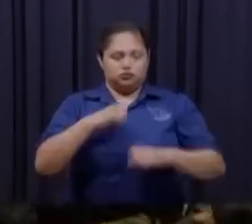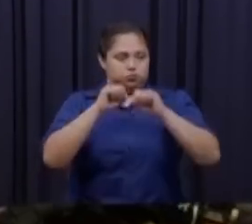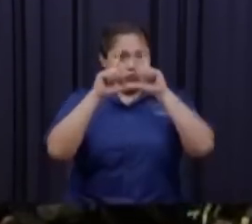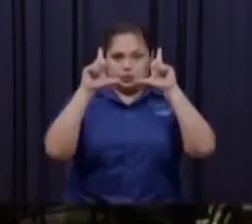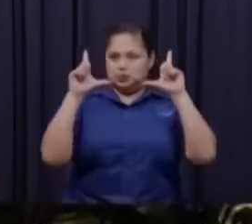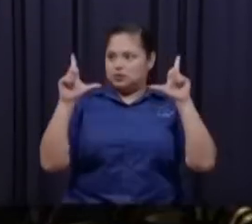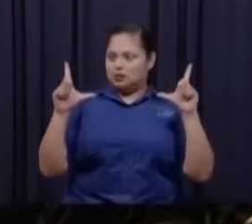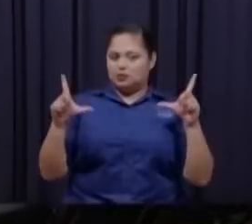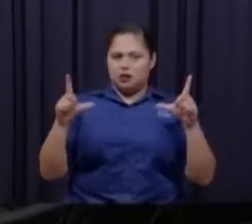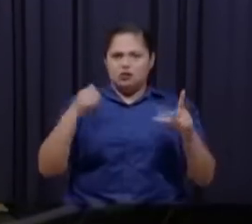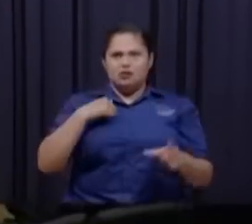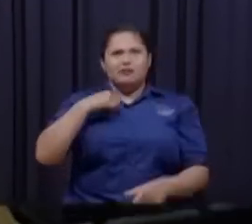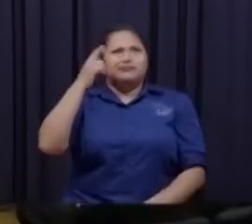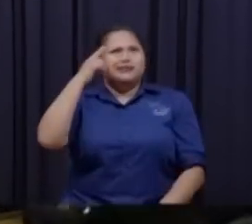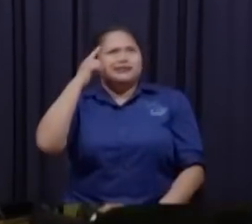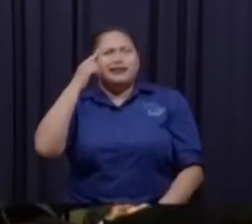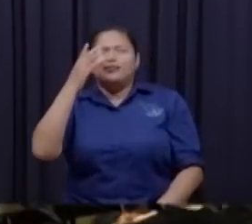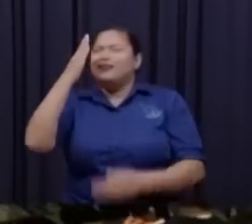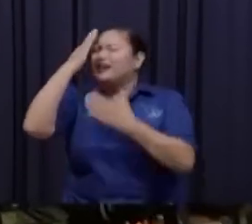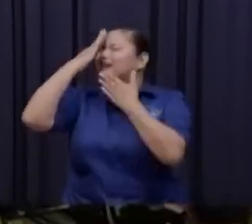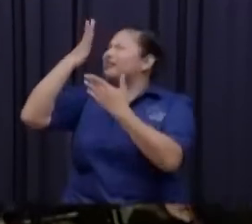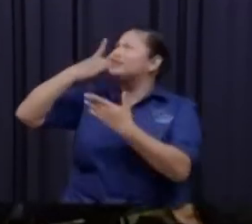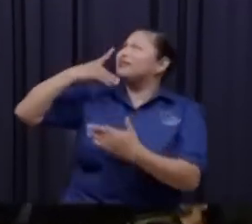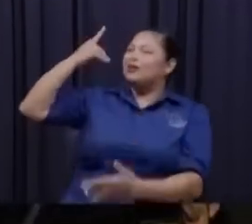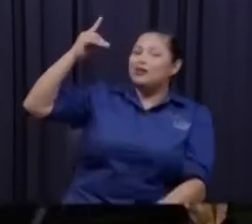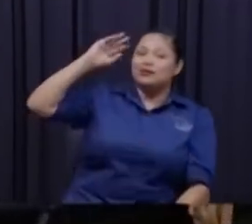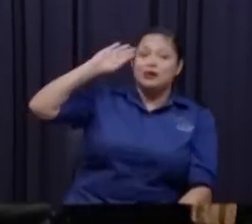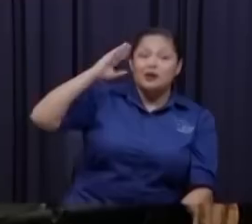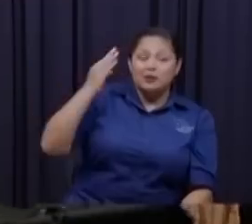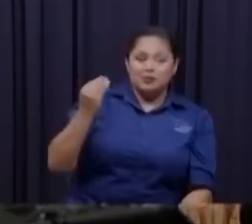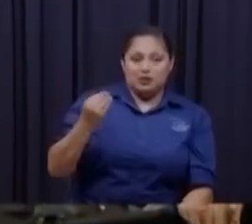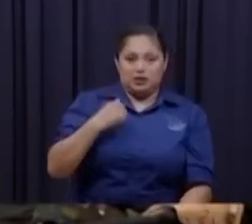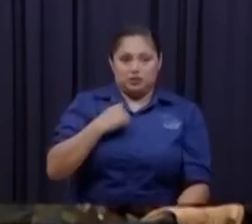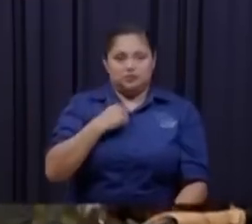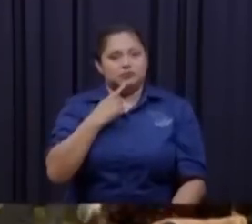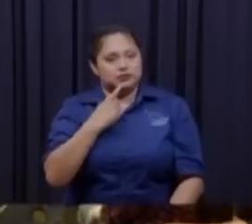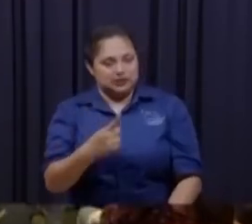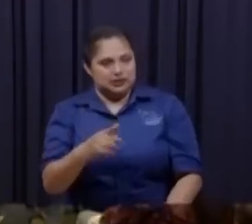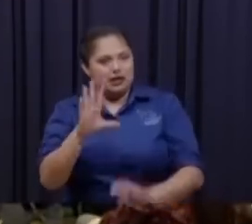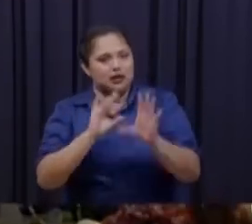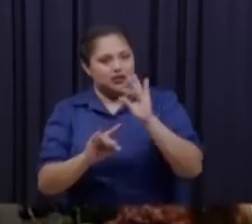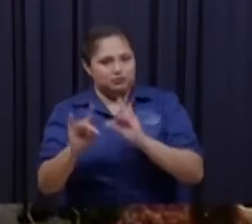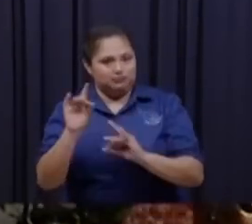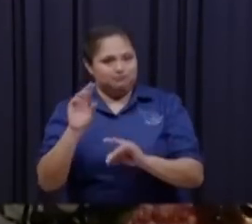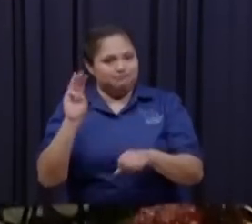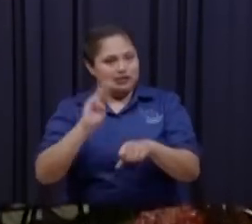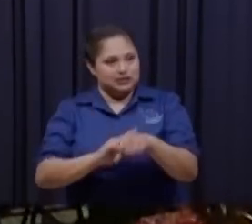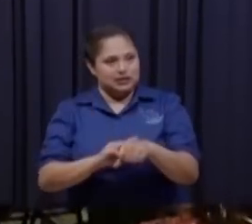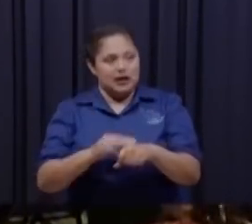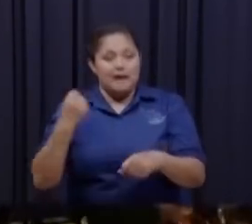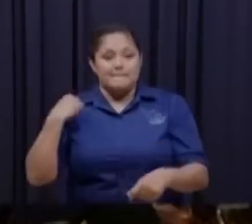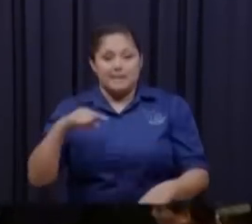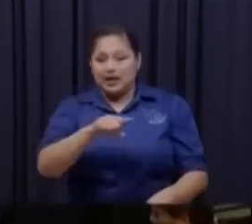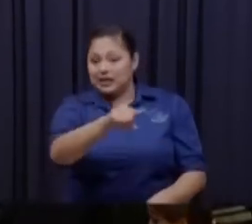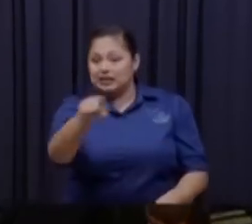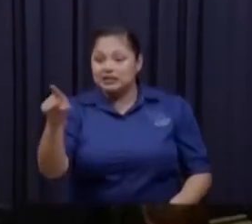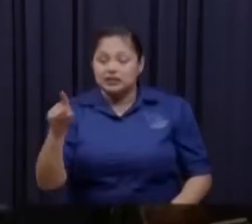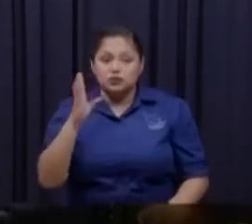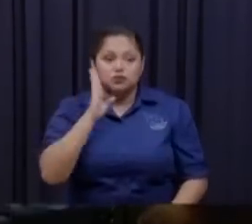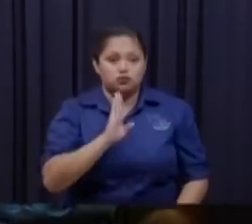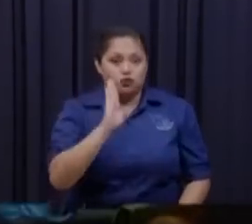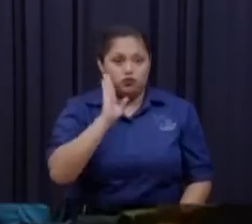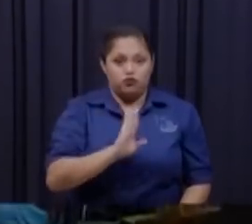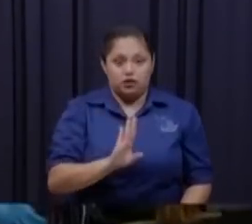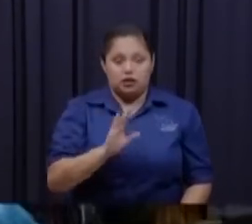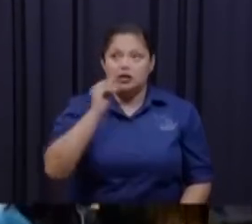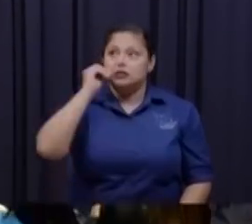sumido en mis pensamientos en agradecimiento a Dios, porque le voy a decir una cosa más. Que para que esos jóvenes